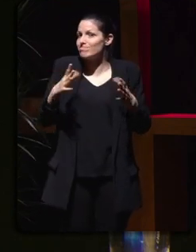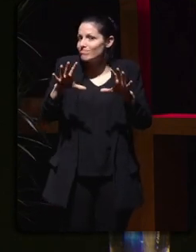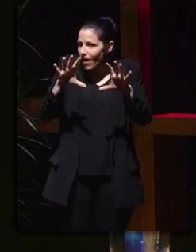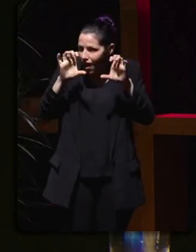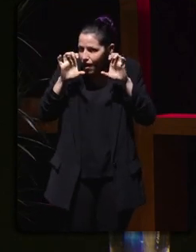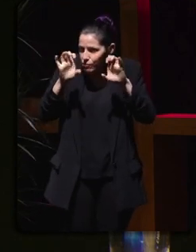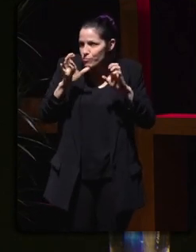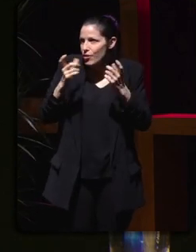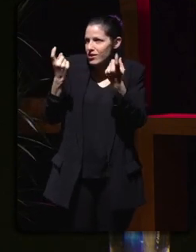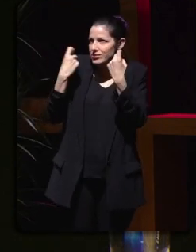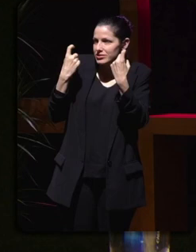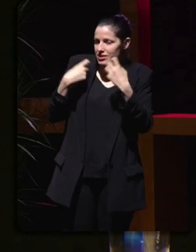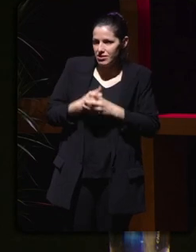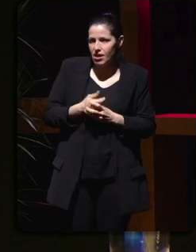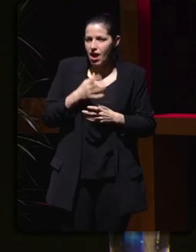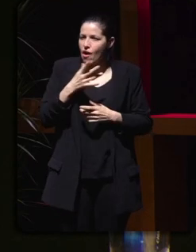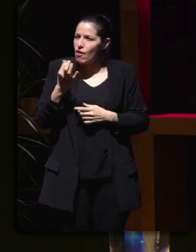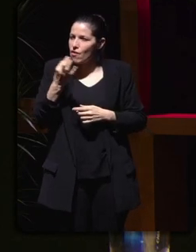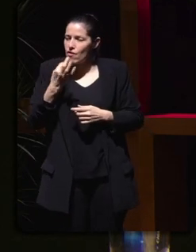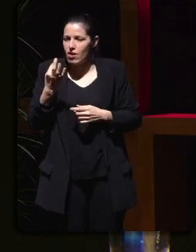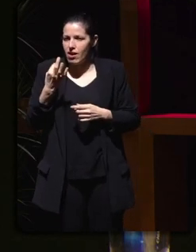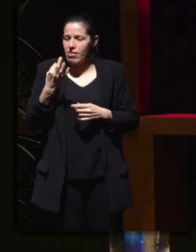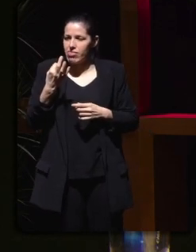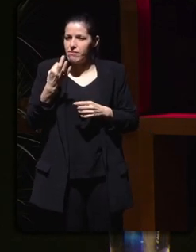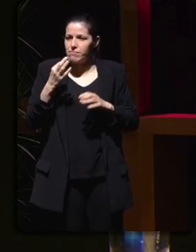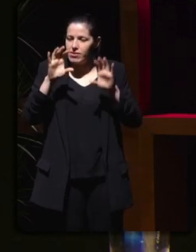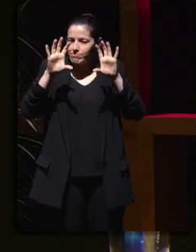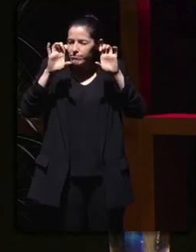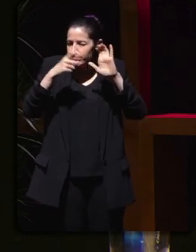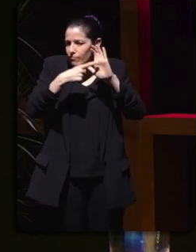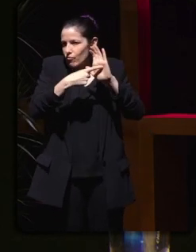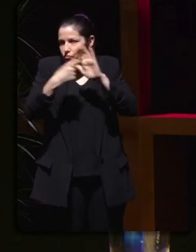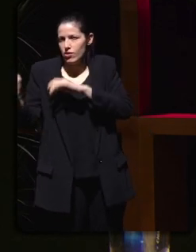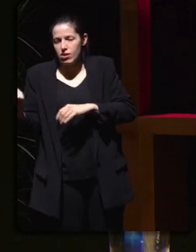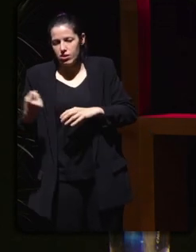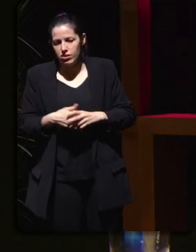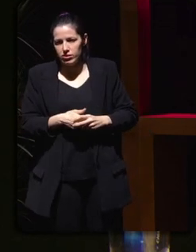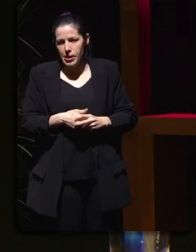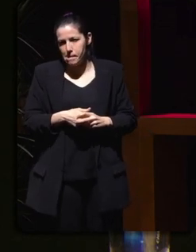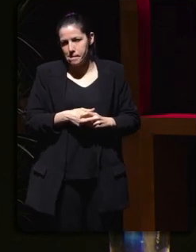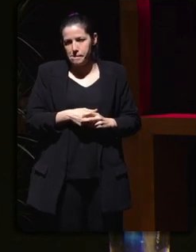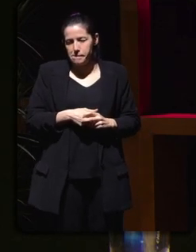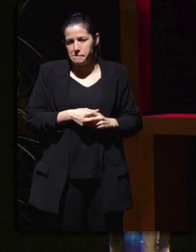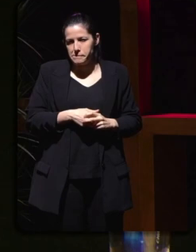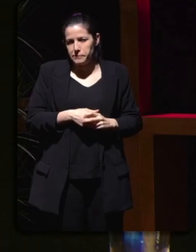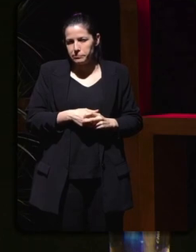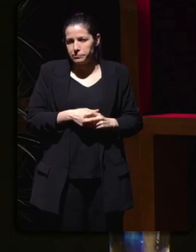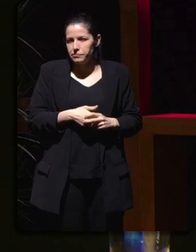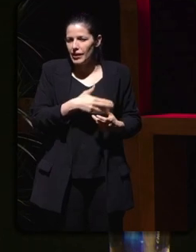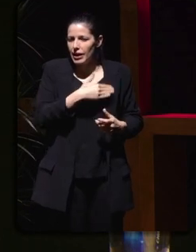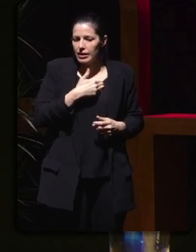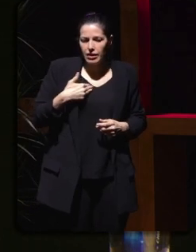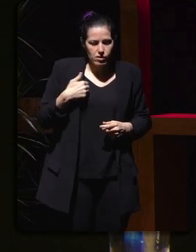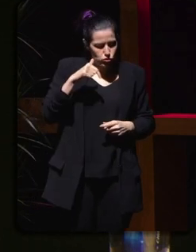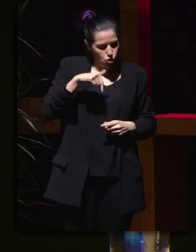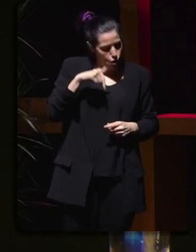aprendemos y lo tenemos que desaprender y tenemos que adquirir herramientas pero como sabemos hablar el idioma pues queremos hoy